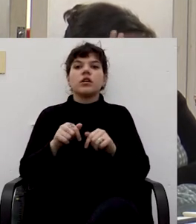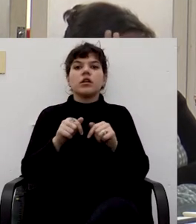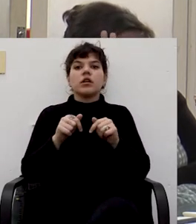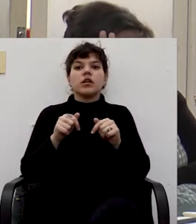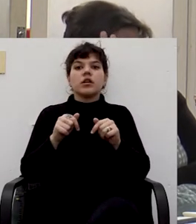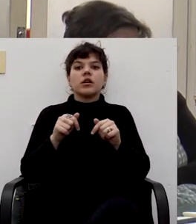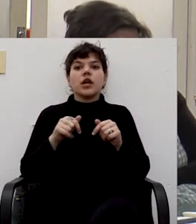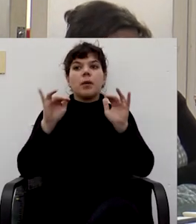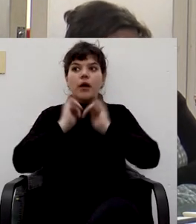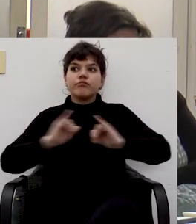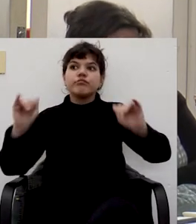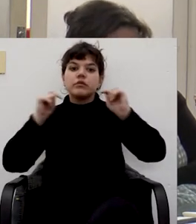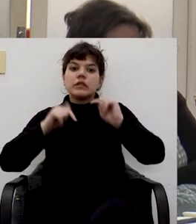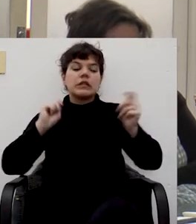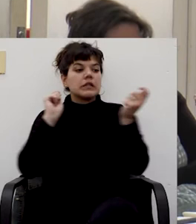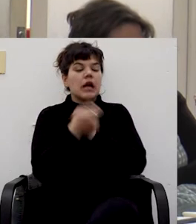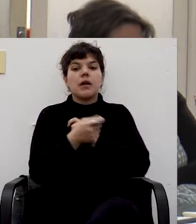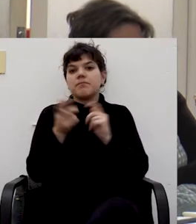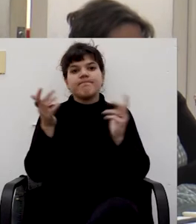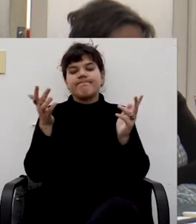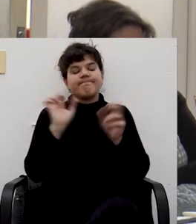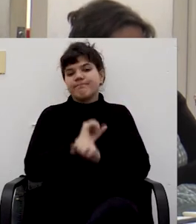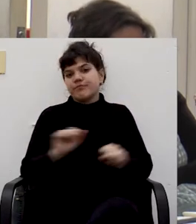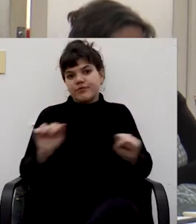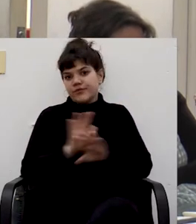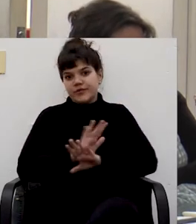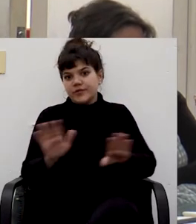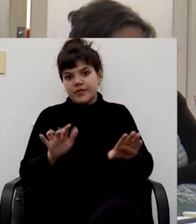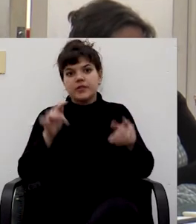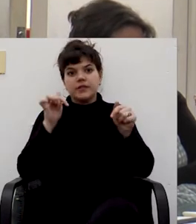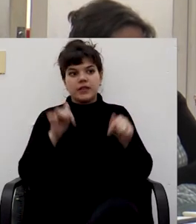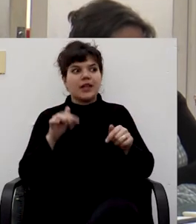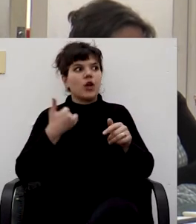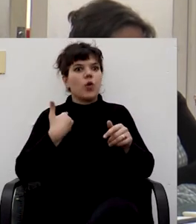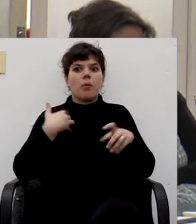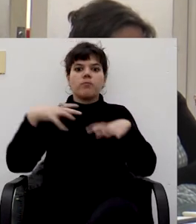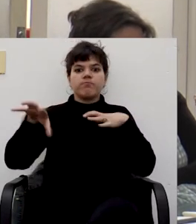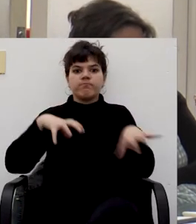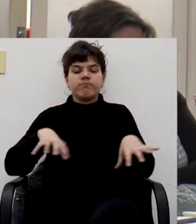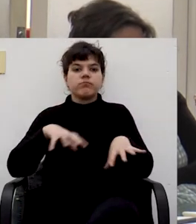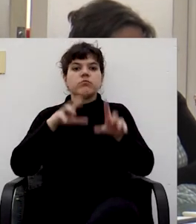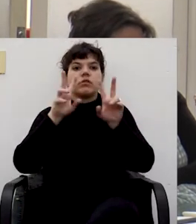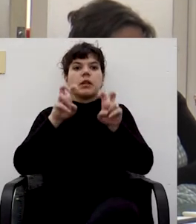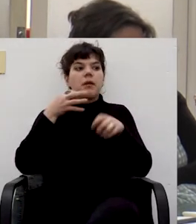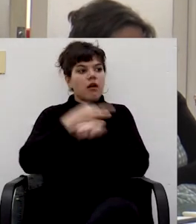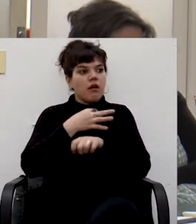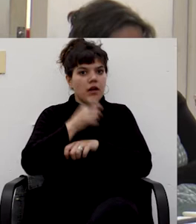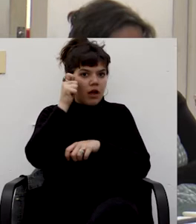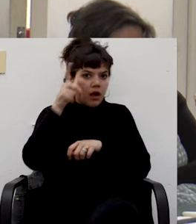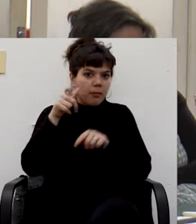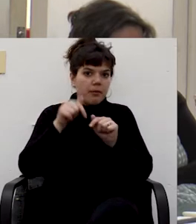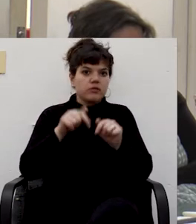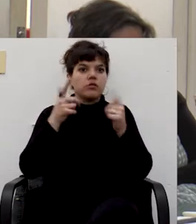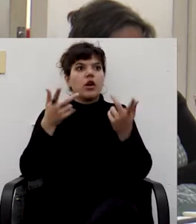para promover ese cambio, no es posible, ¿no? Entonces el tema de transversalizar la capacitación a todos los niveles dentro de la universidad,